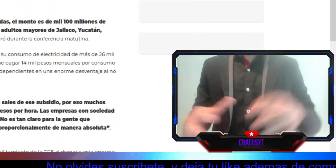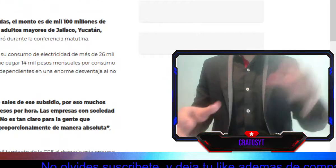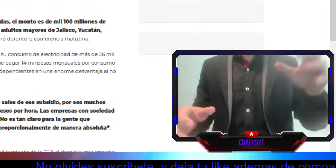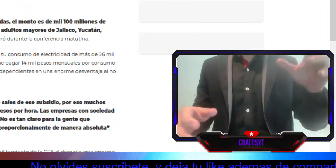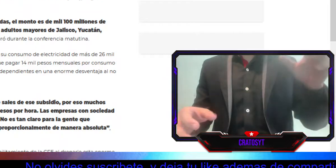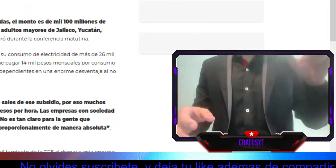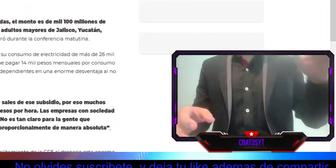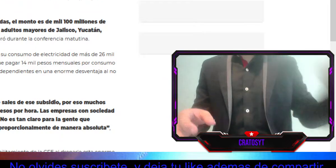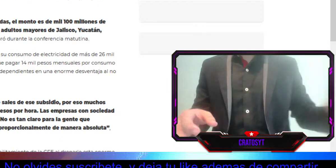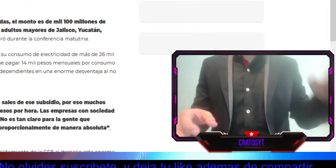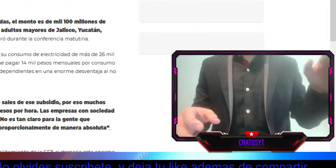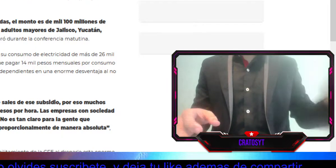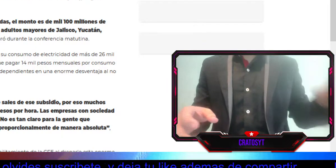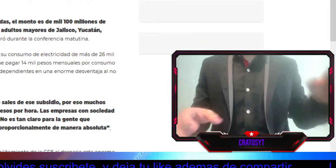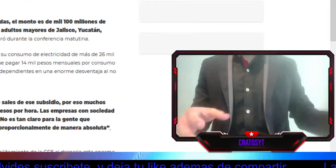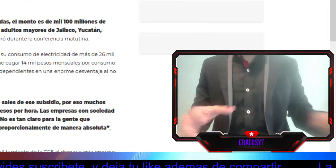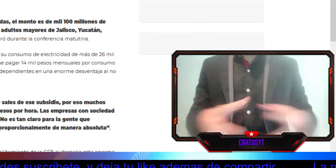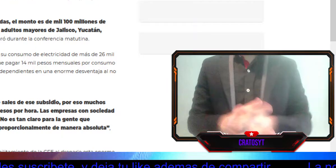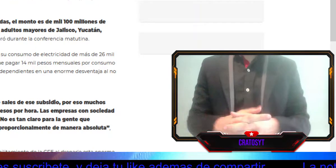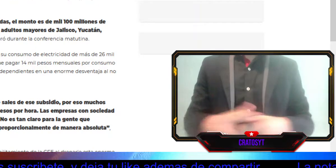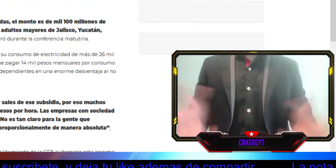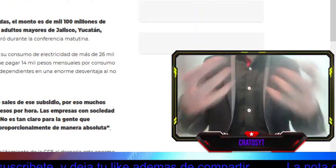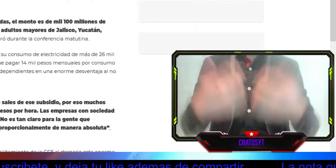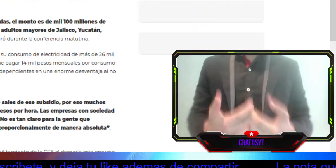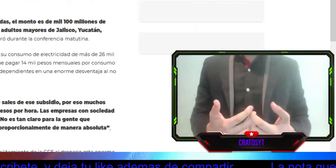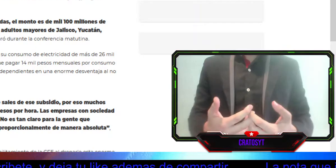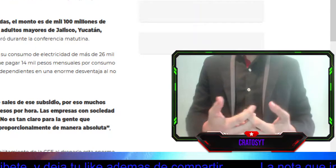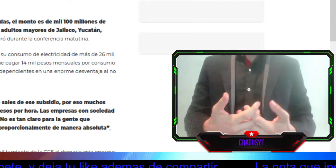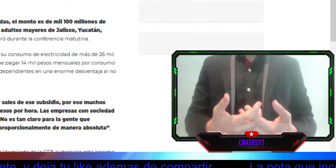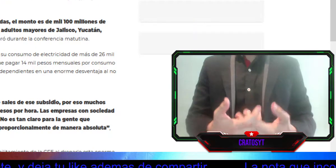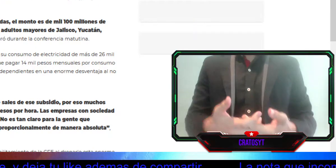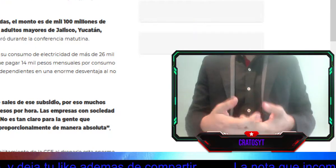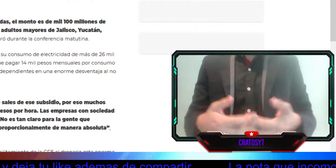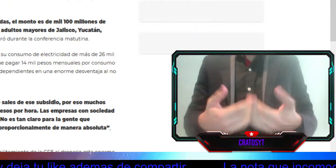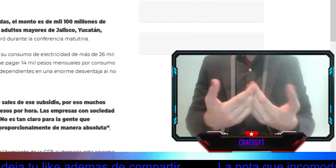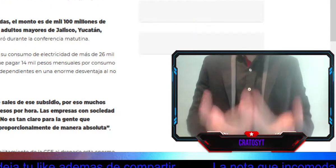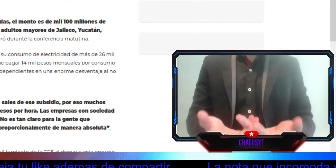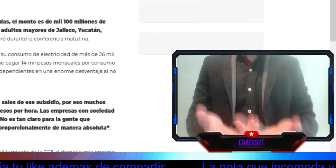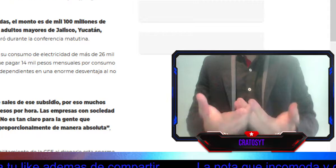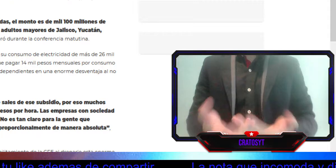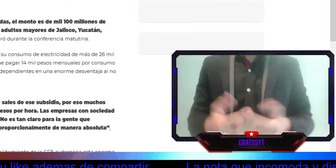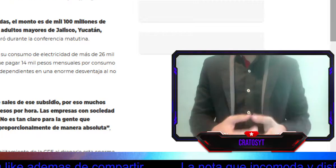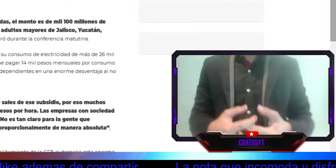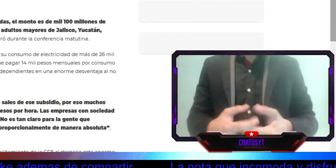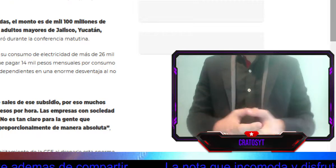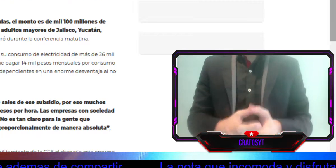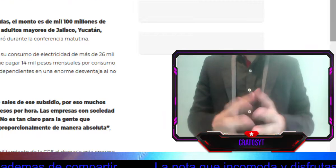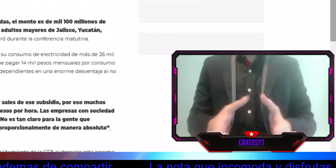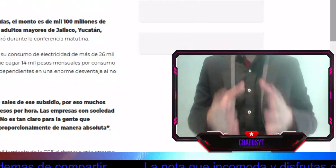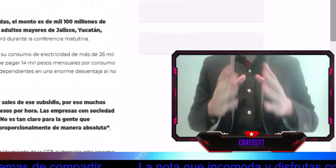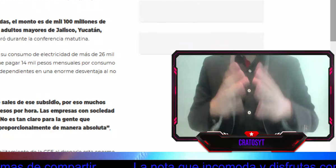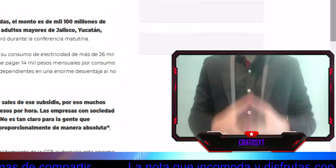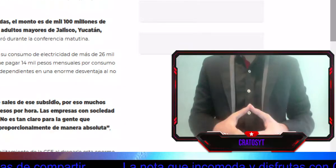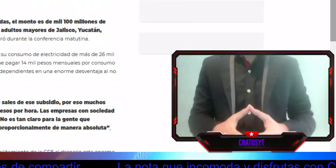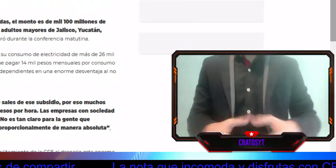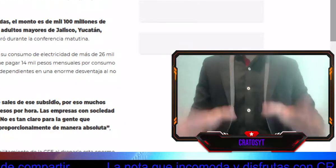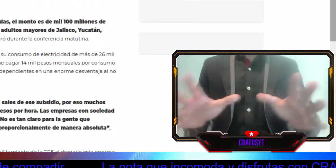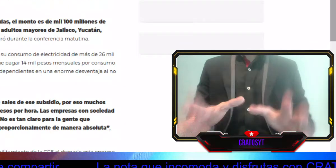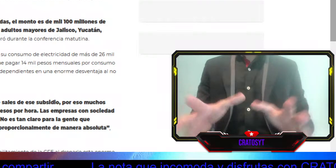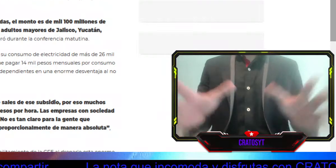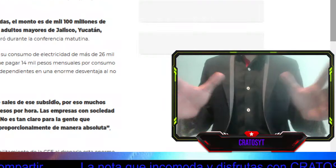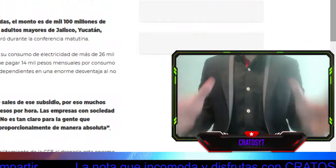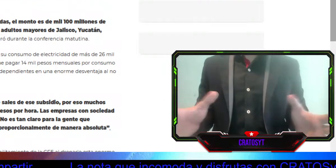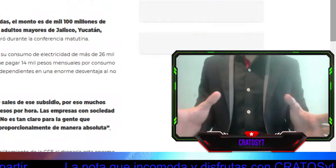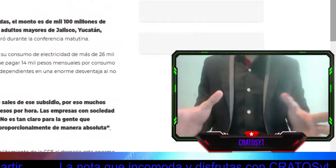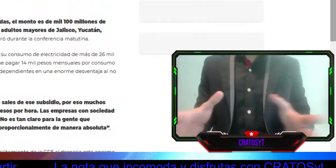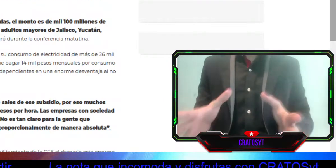ni tampoco tenía conocimiento del carácter técnico. Por consiguiente, lo único que están diciendo muchas personas de la oposición son cosas sin sentido. Y es que, a ver,